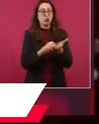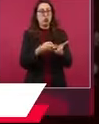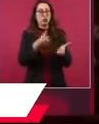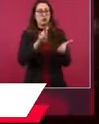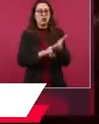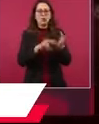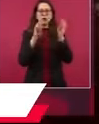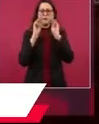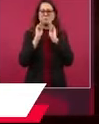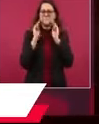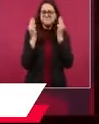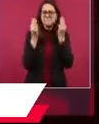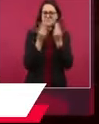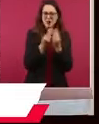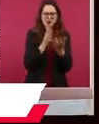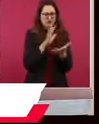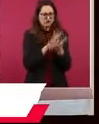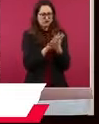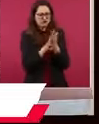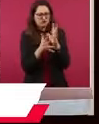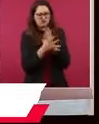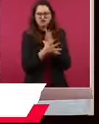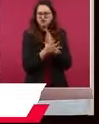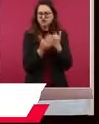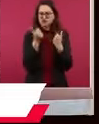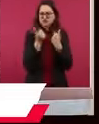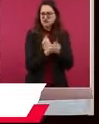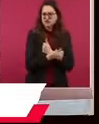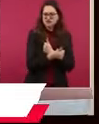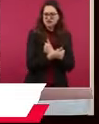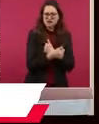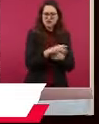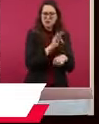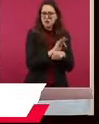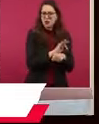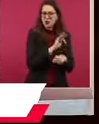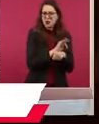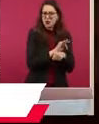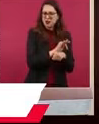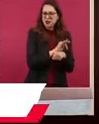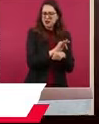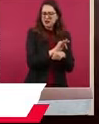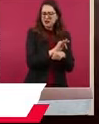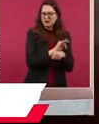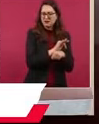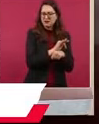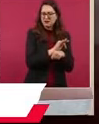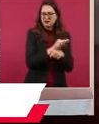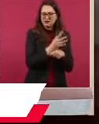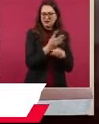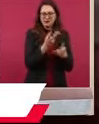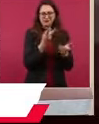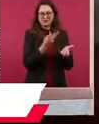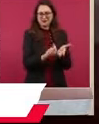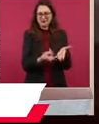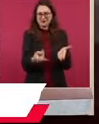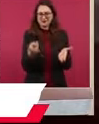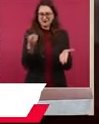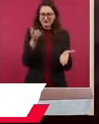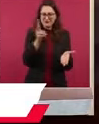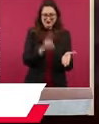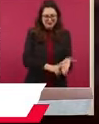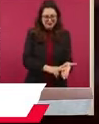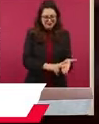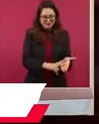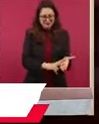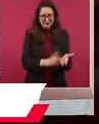espera de que pudieran ser aceptada alguna de las propuestas de México por parte del gobierno de Nicaragua, aunque bueno,